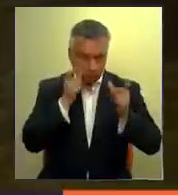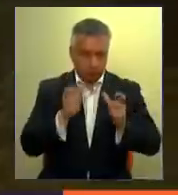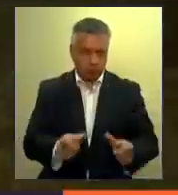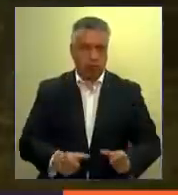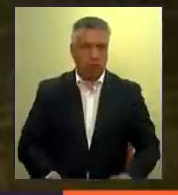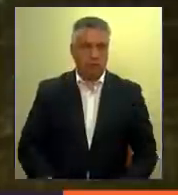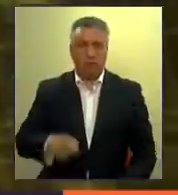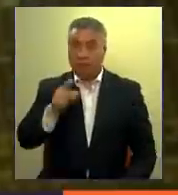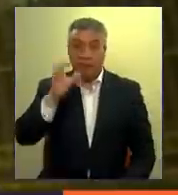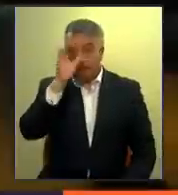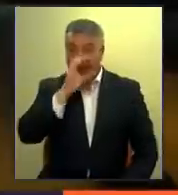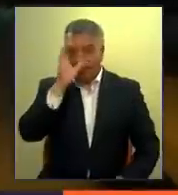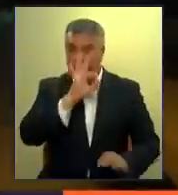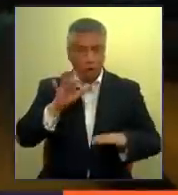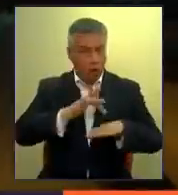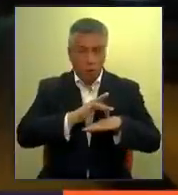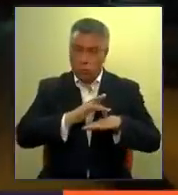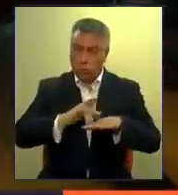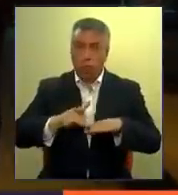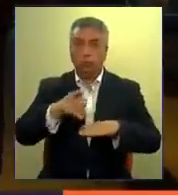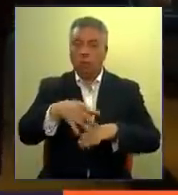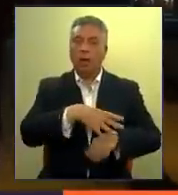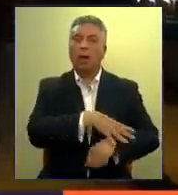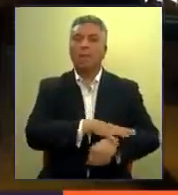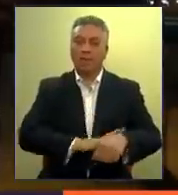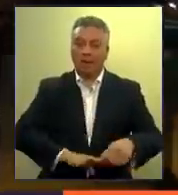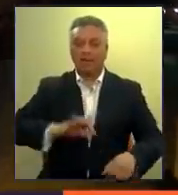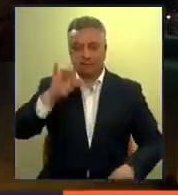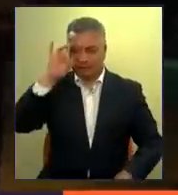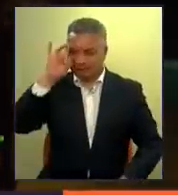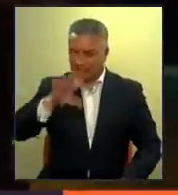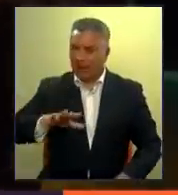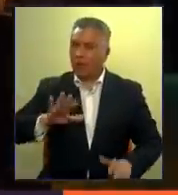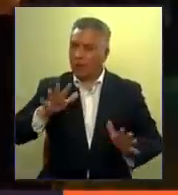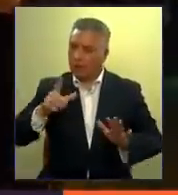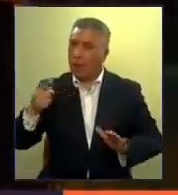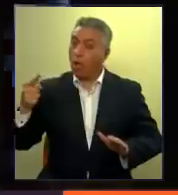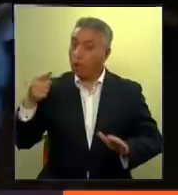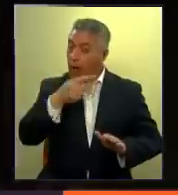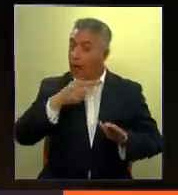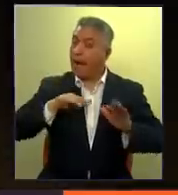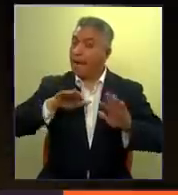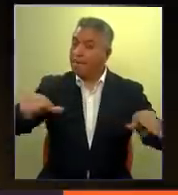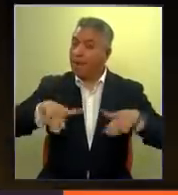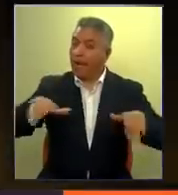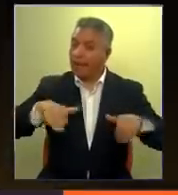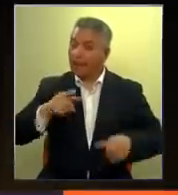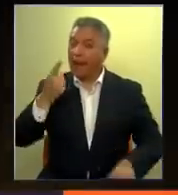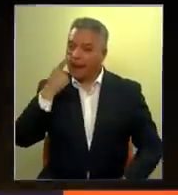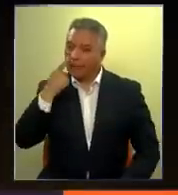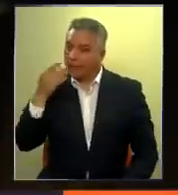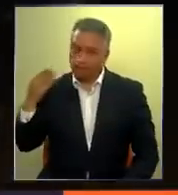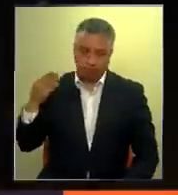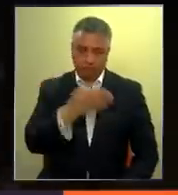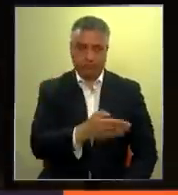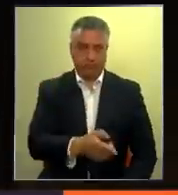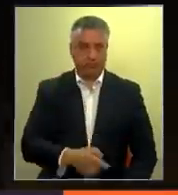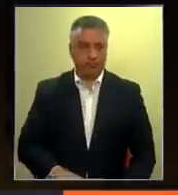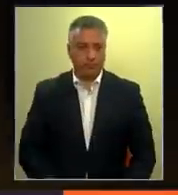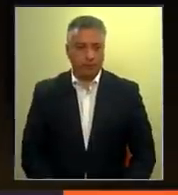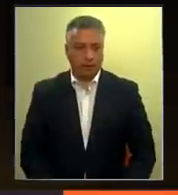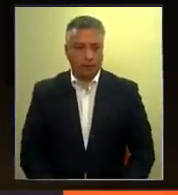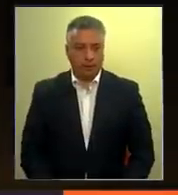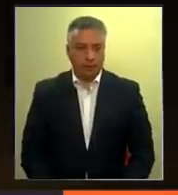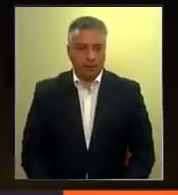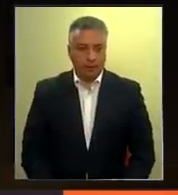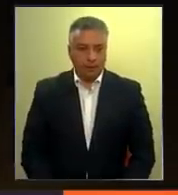paseo está desierto, pero los marinos saben que en la playa podrían encontrar sorpresas. Más atrás hay como una juntadera, por